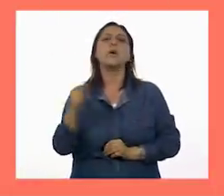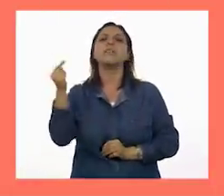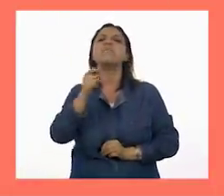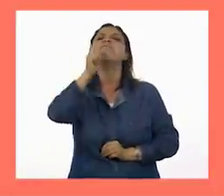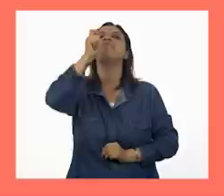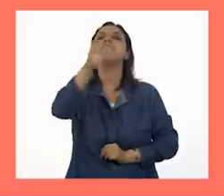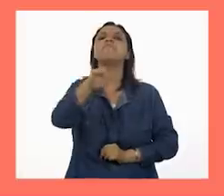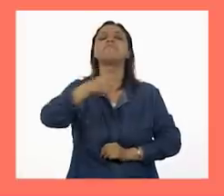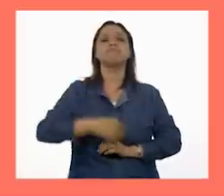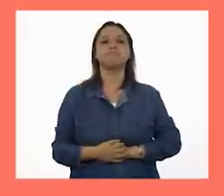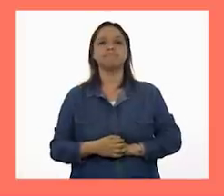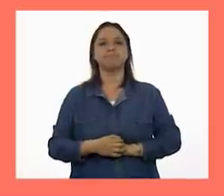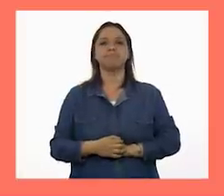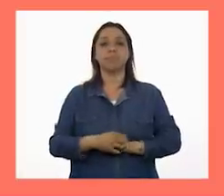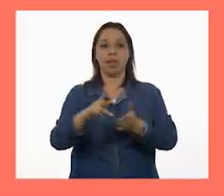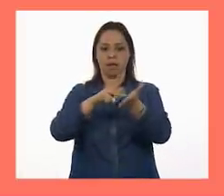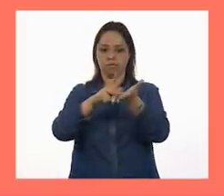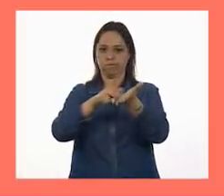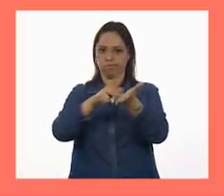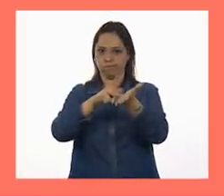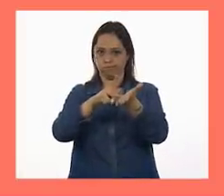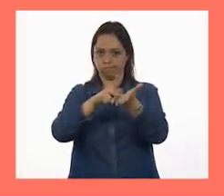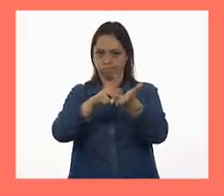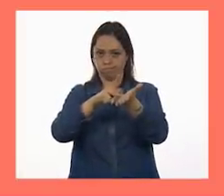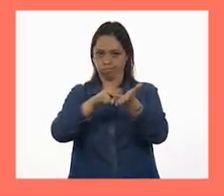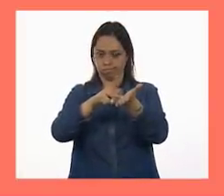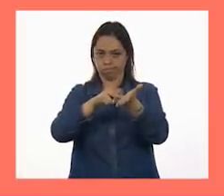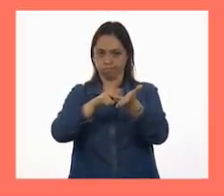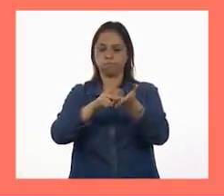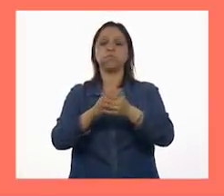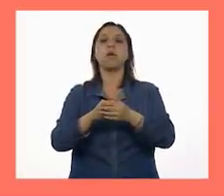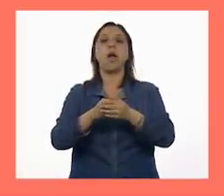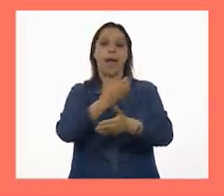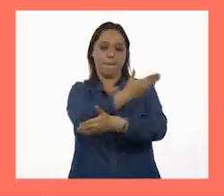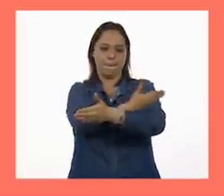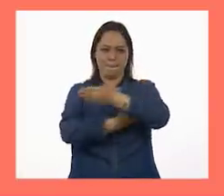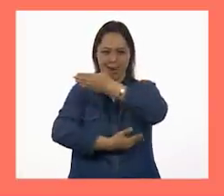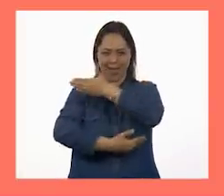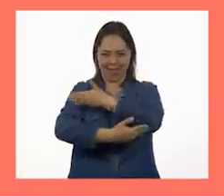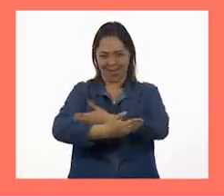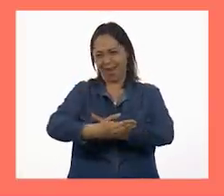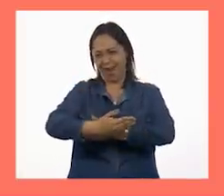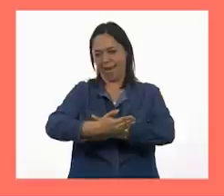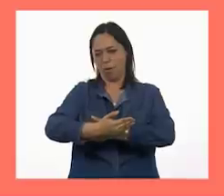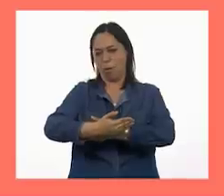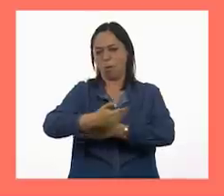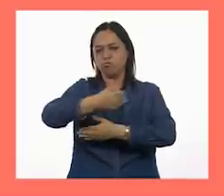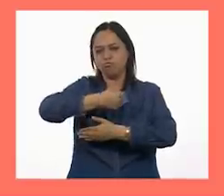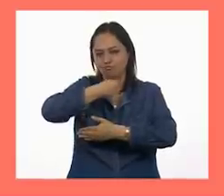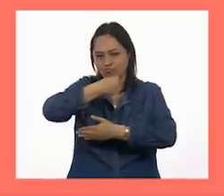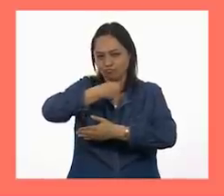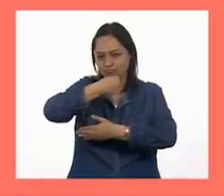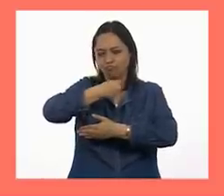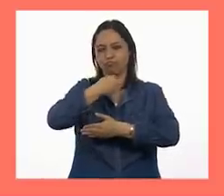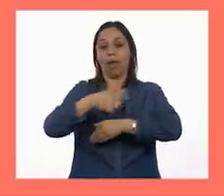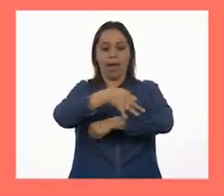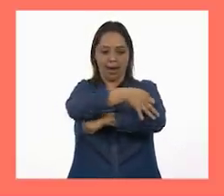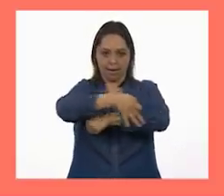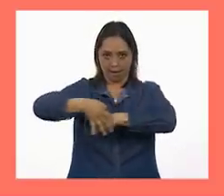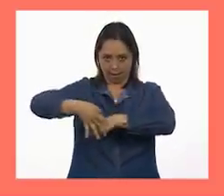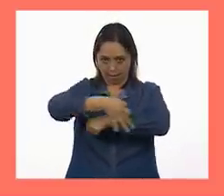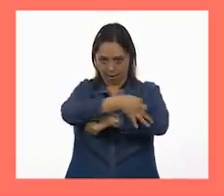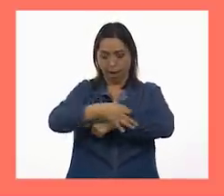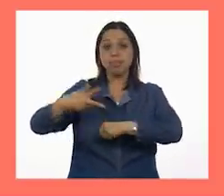Necesitarás un plumón o una pluma, una playera de algodón que ya no uses, una regla